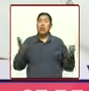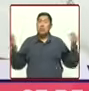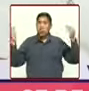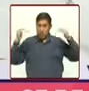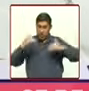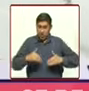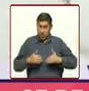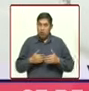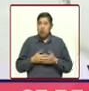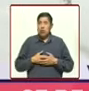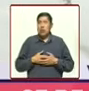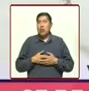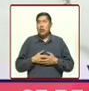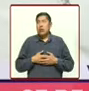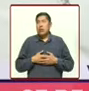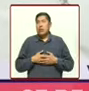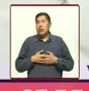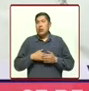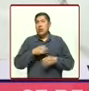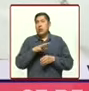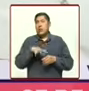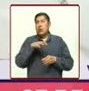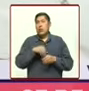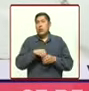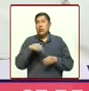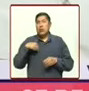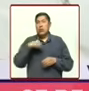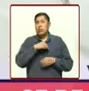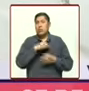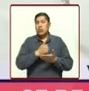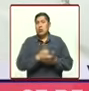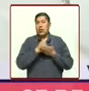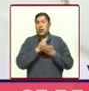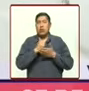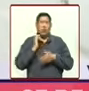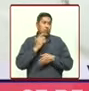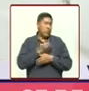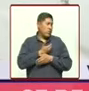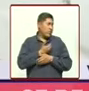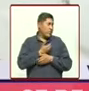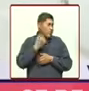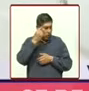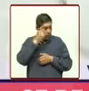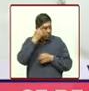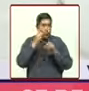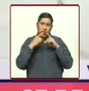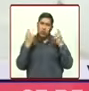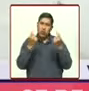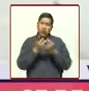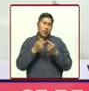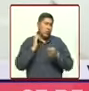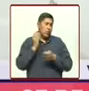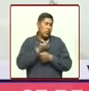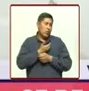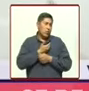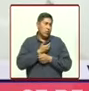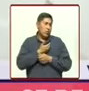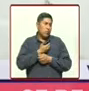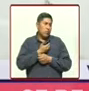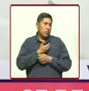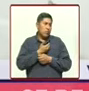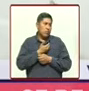desastre? O sea, implica que también queremos que nos ayude, ¿no? Nuestro gobierno departamental, nuestro gobierno